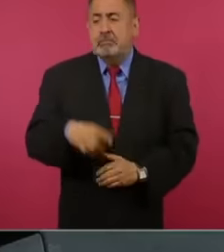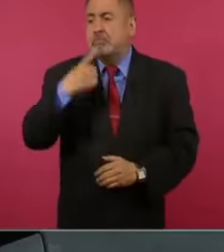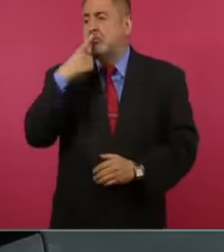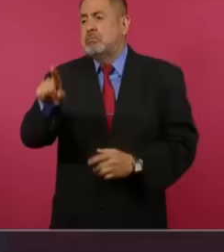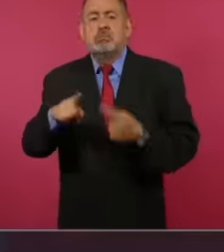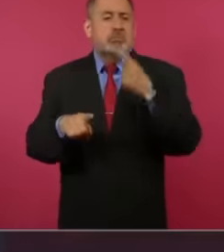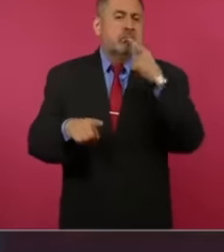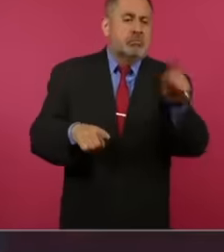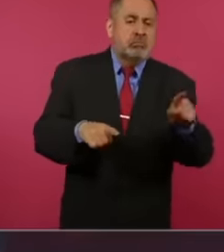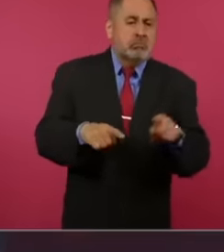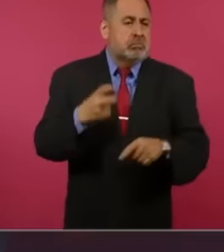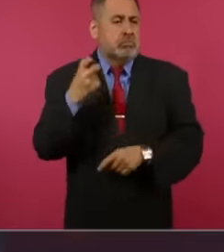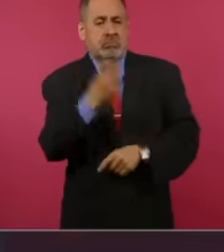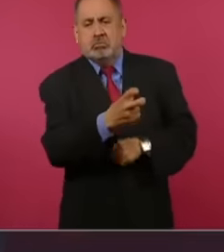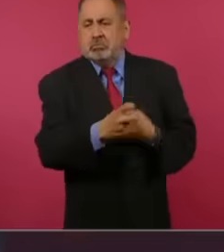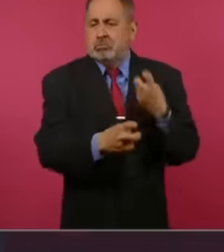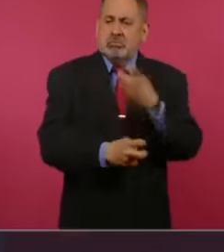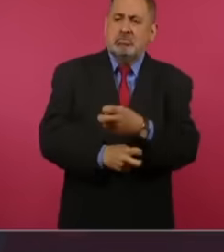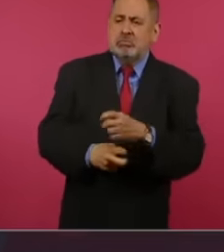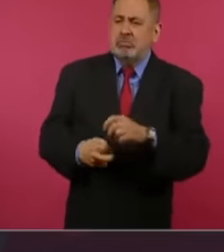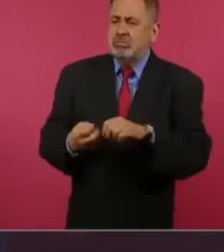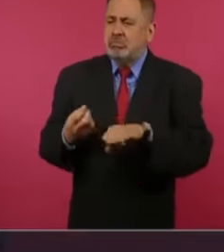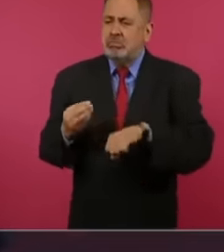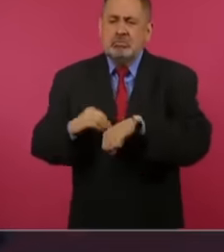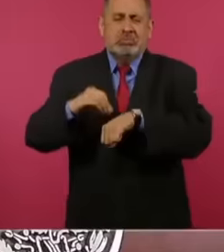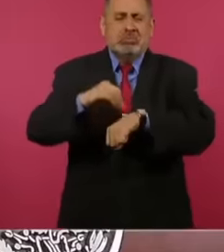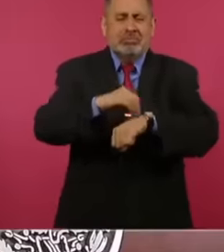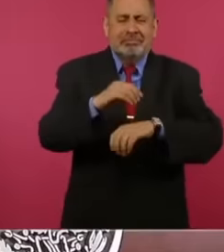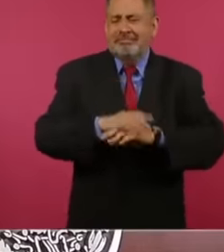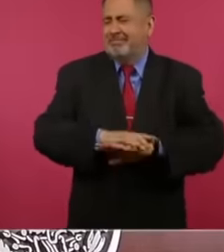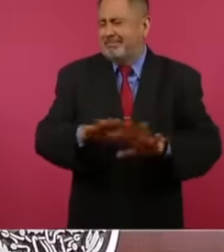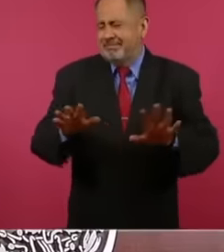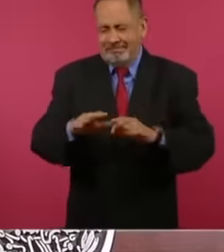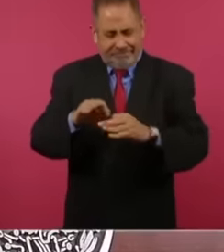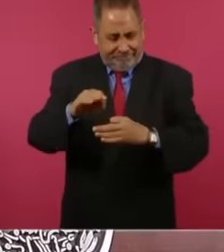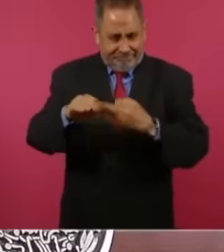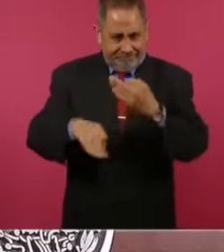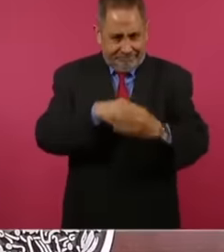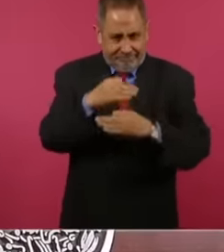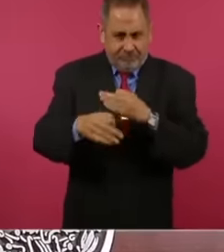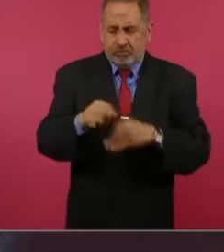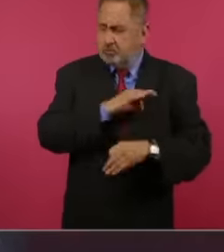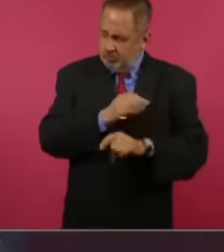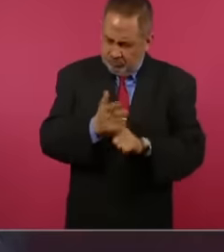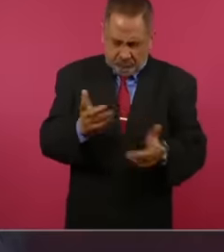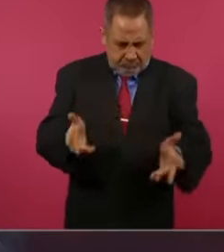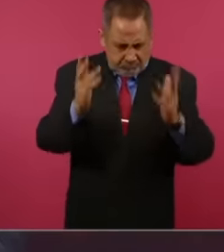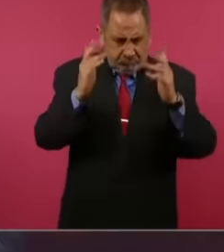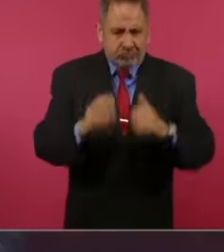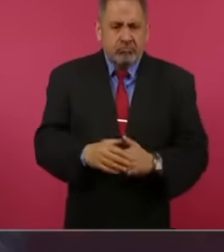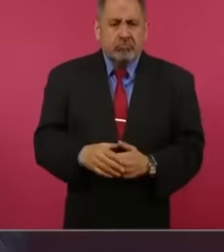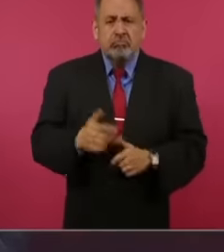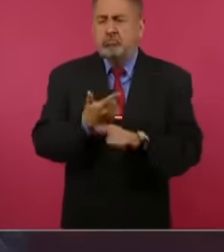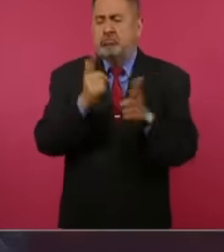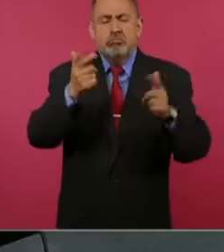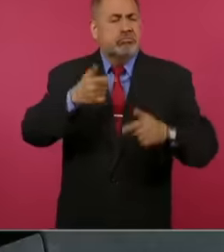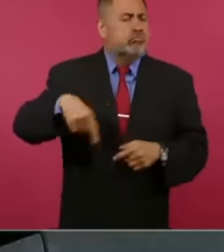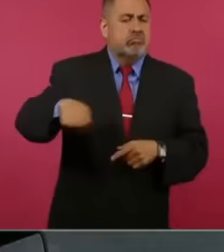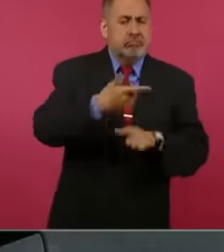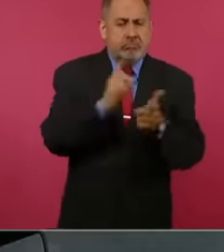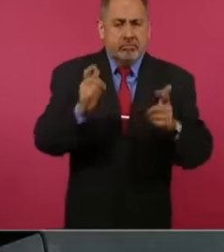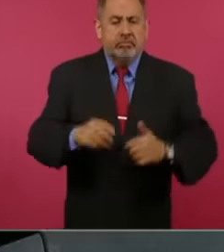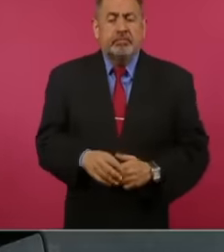Denuncian más o calumnian más, en fin, pero todo está… Permitido. No, pero esa… Somos sí, libres. Es que así